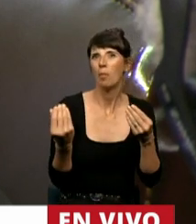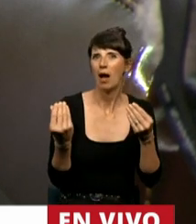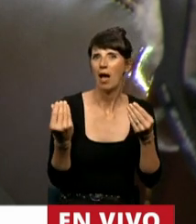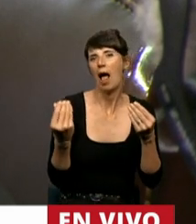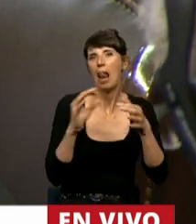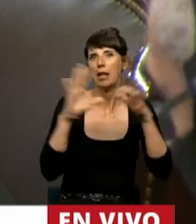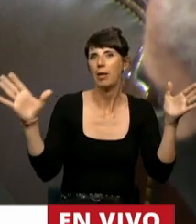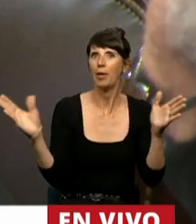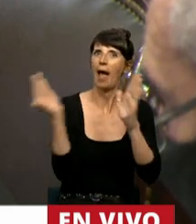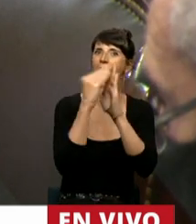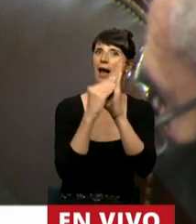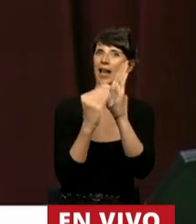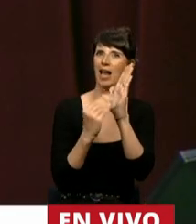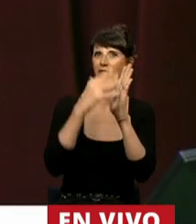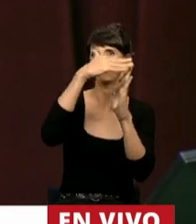ladores